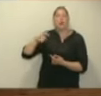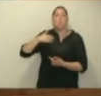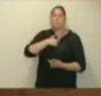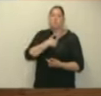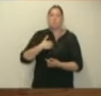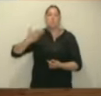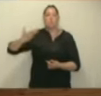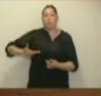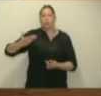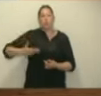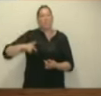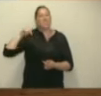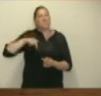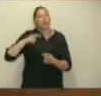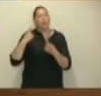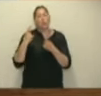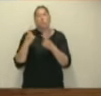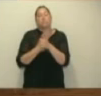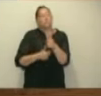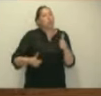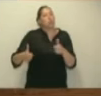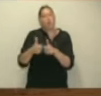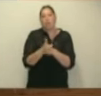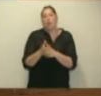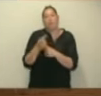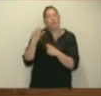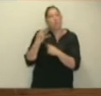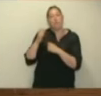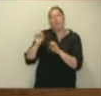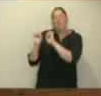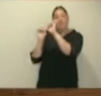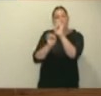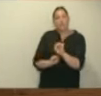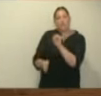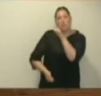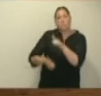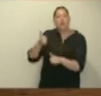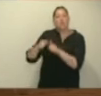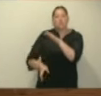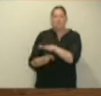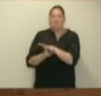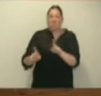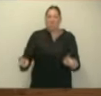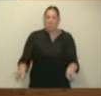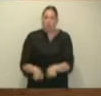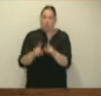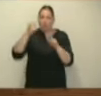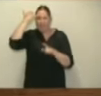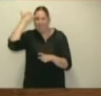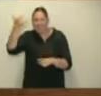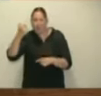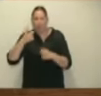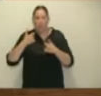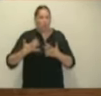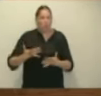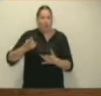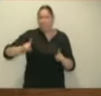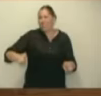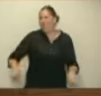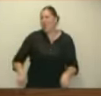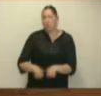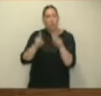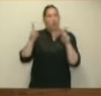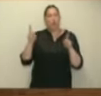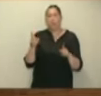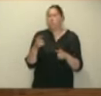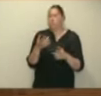absolutamente prioritario defender y mantener, por encima de colores y por encima de siglas. No creo